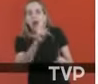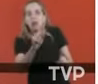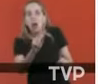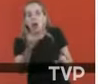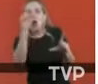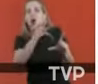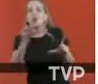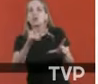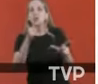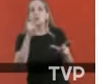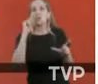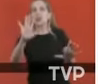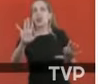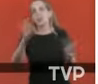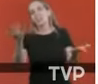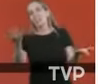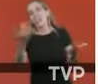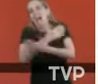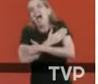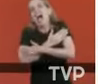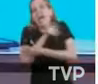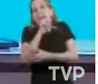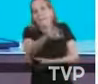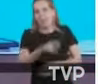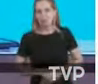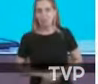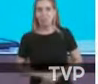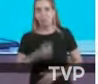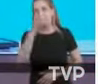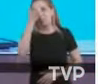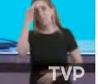Zoom. Te mando un abrazo, Alberto. Abrazo muy grande.